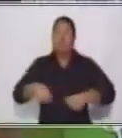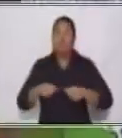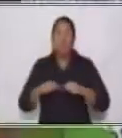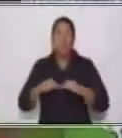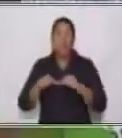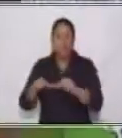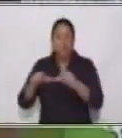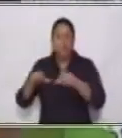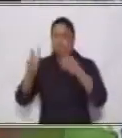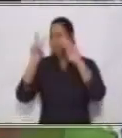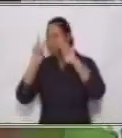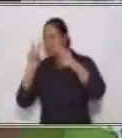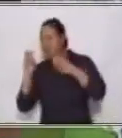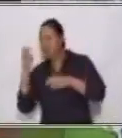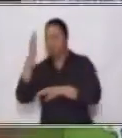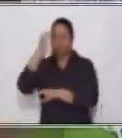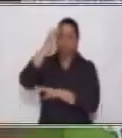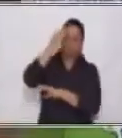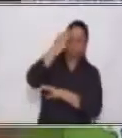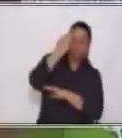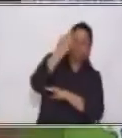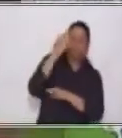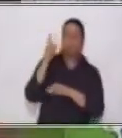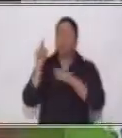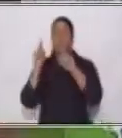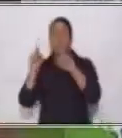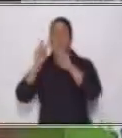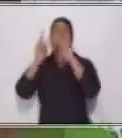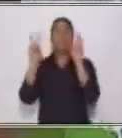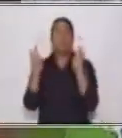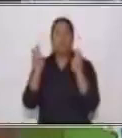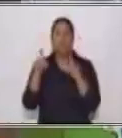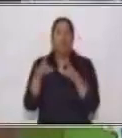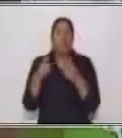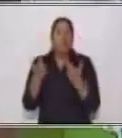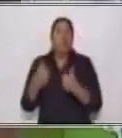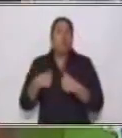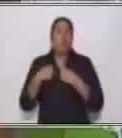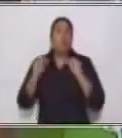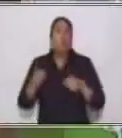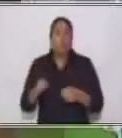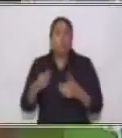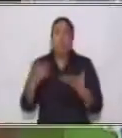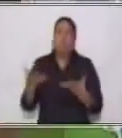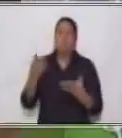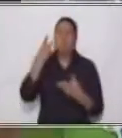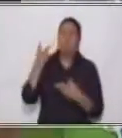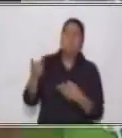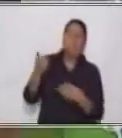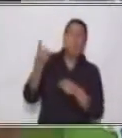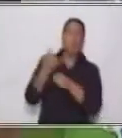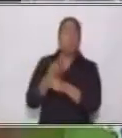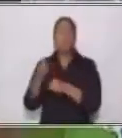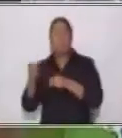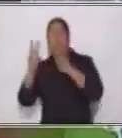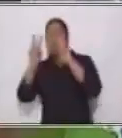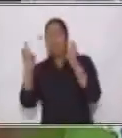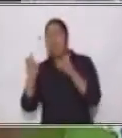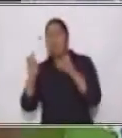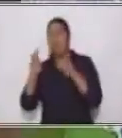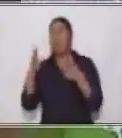tema? ¿Cómo puedo yo modificar, validar o mejorar ese tema? ¿Y qué no es una conclusión?